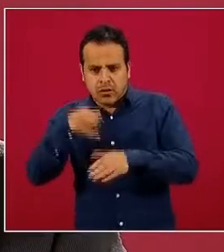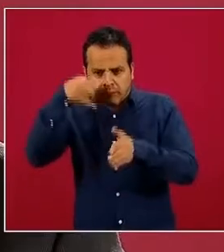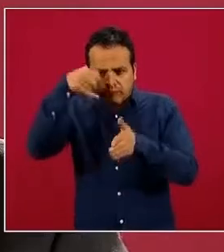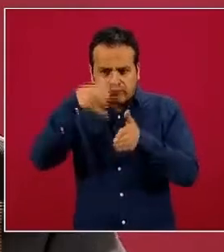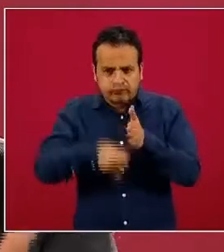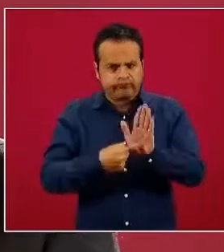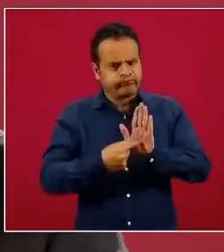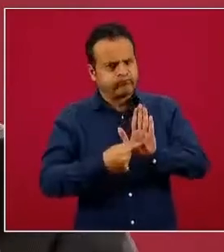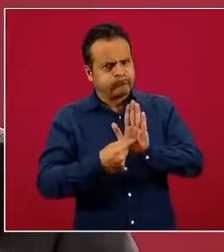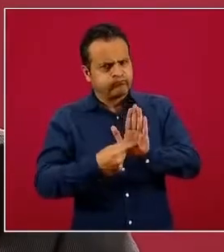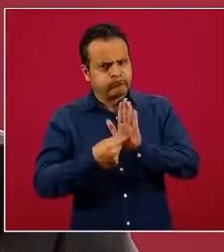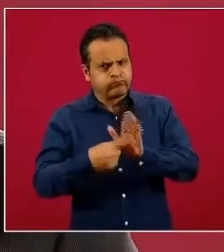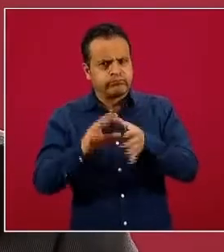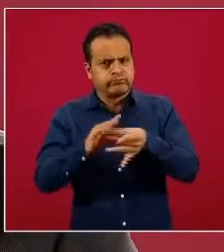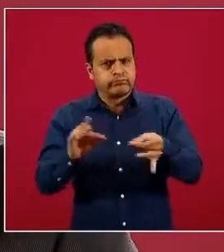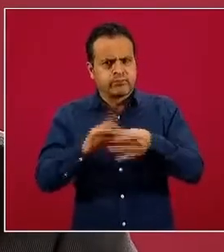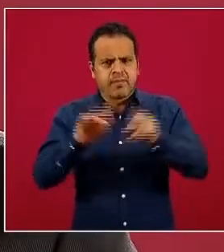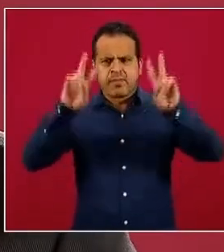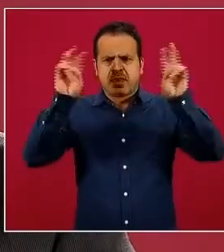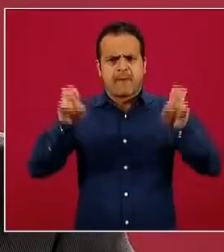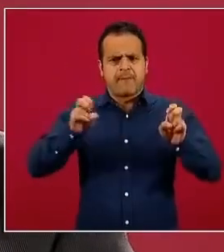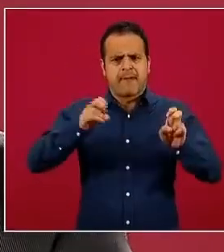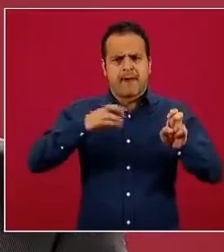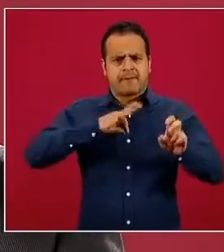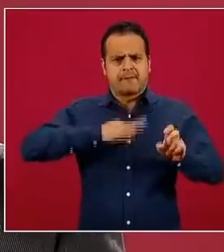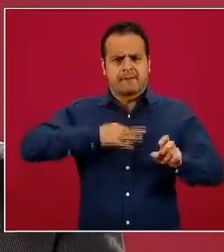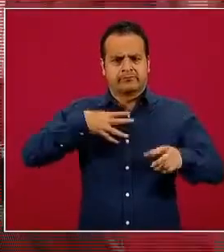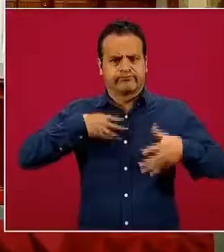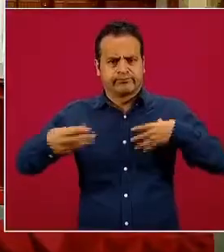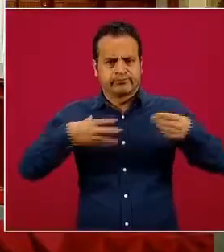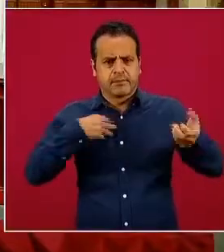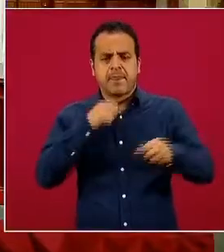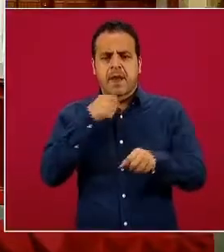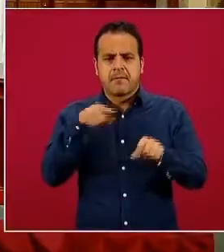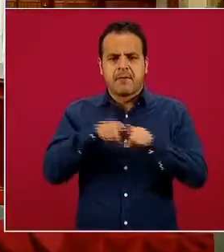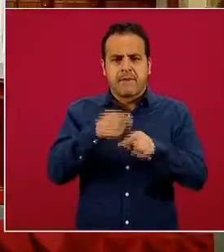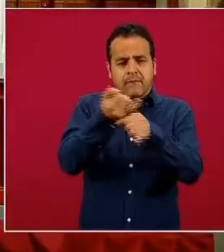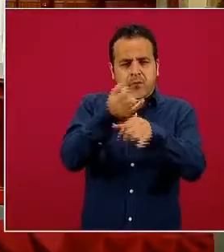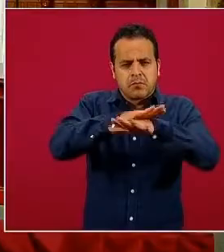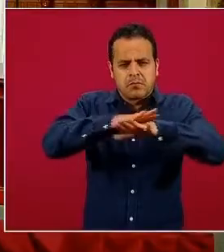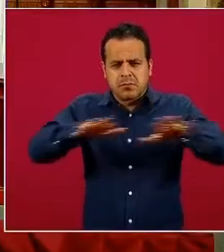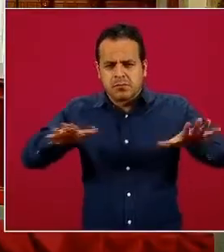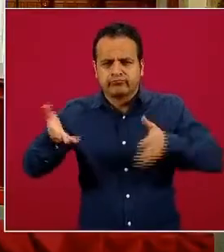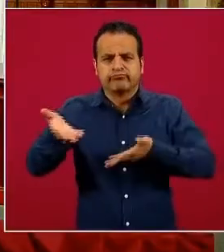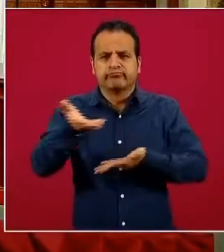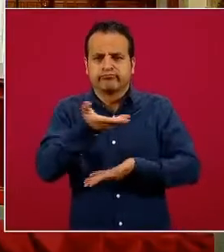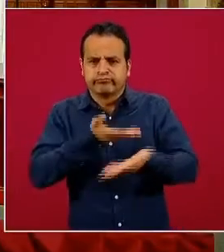responder a la epidemia y donde compartimos información al público para orientar